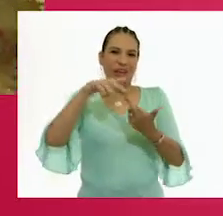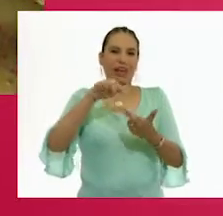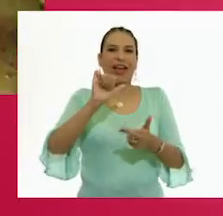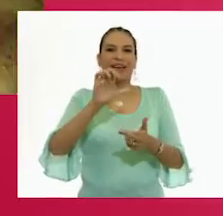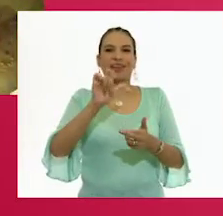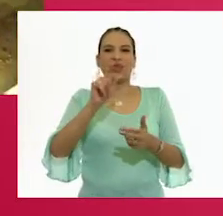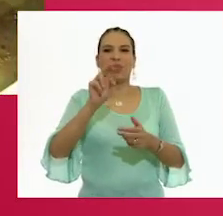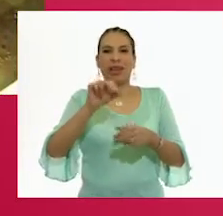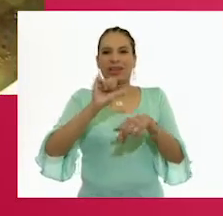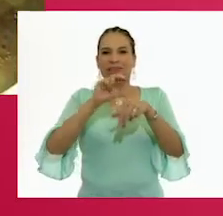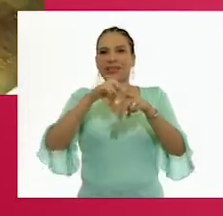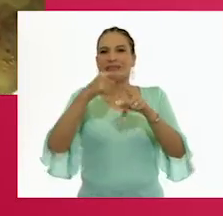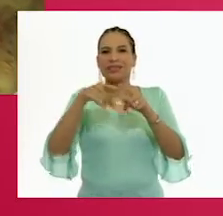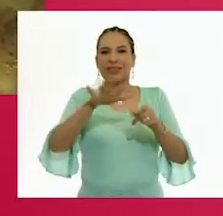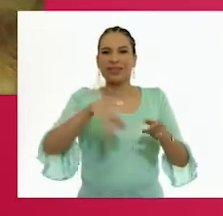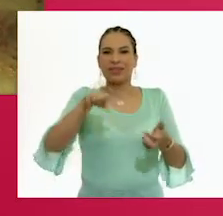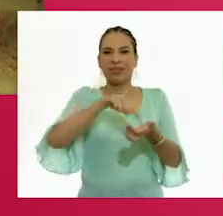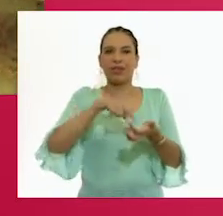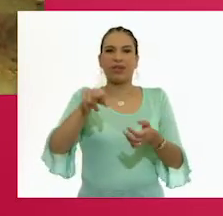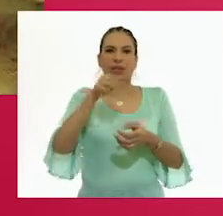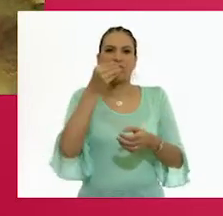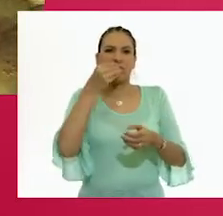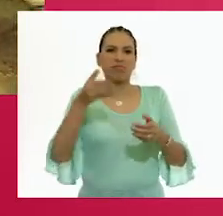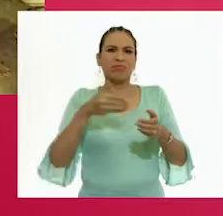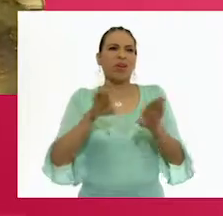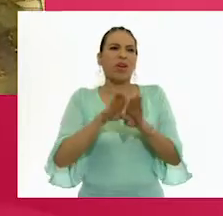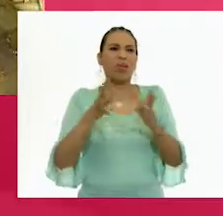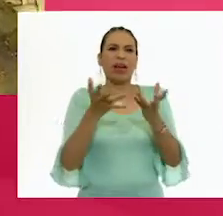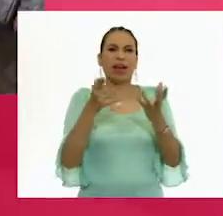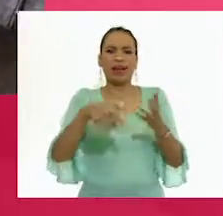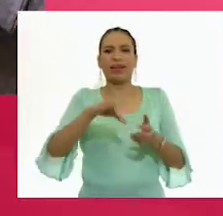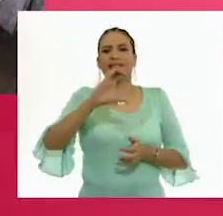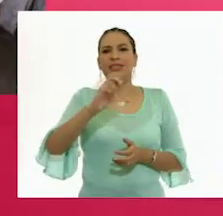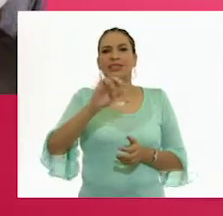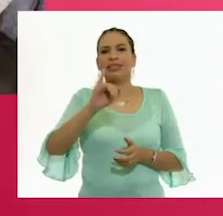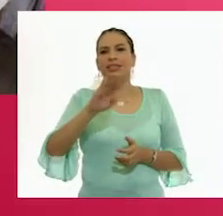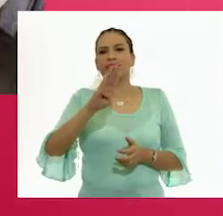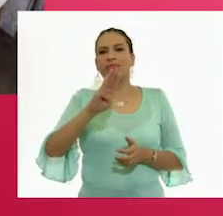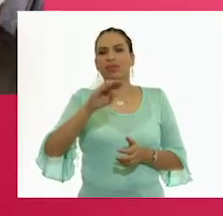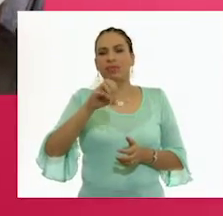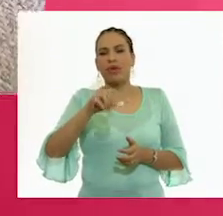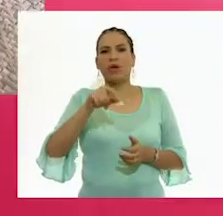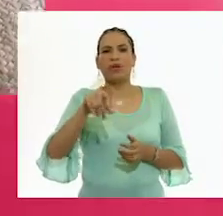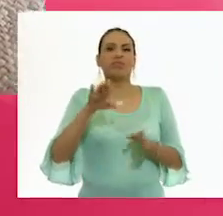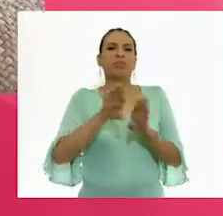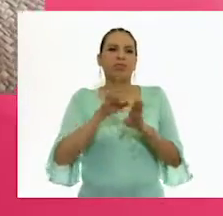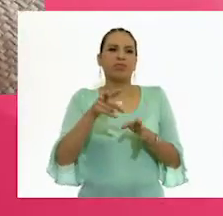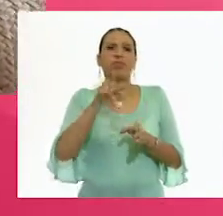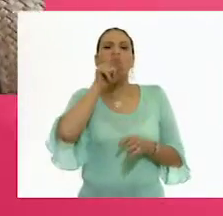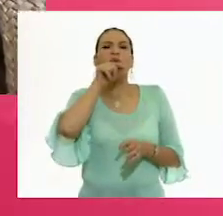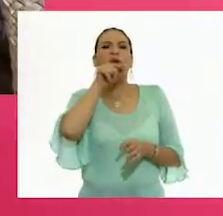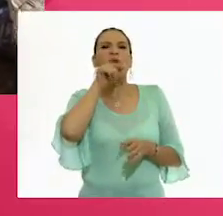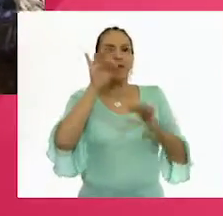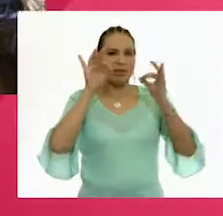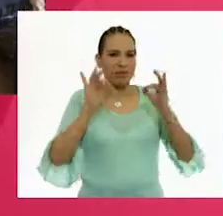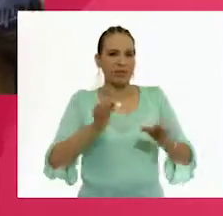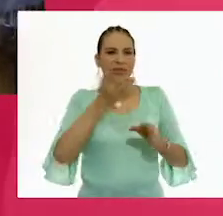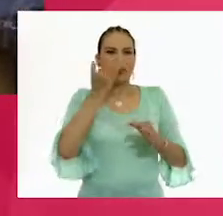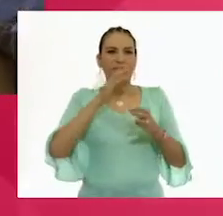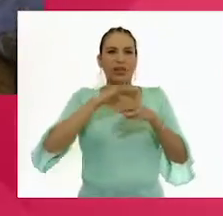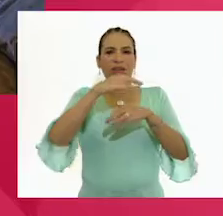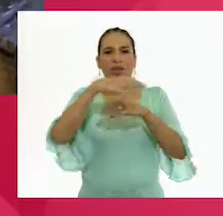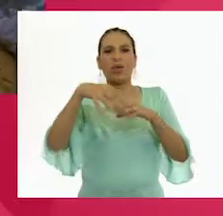el resultado del hornito, como lo cose. Este es el chimbó tradicional y original, que es un pollo,